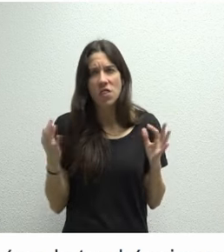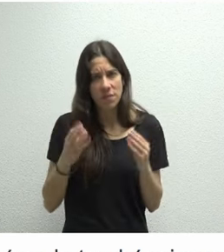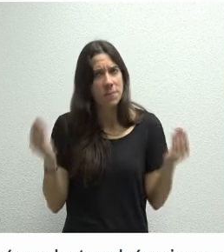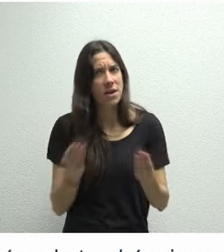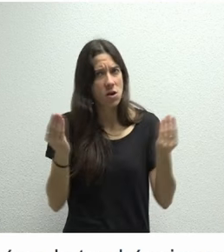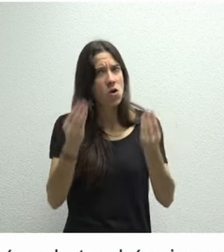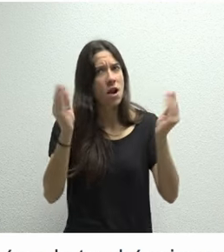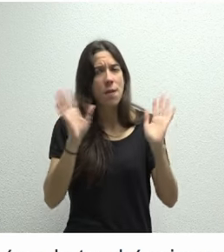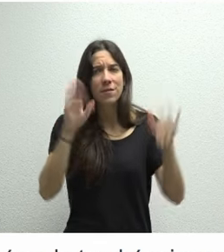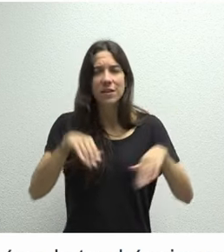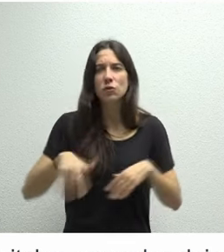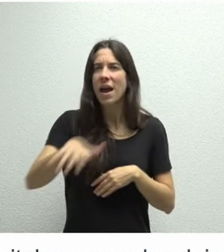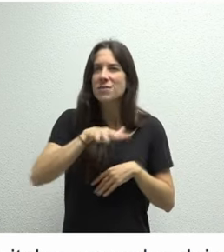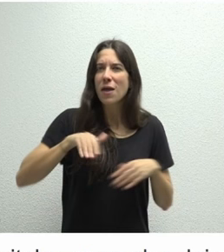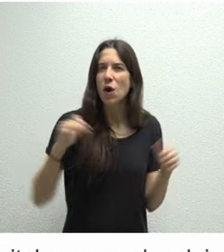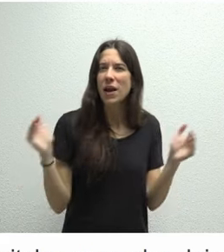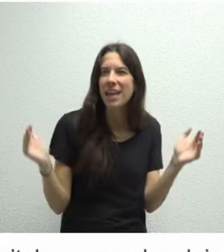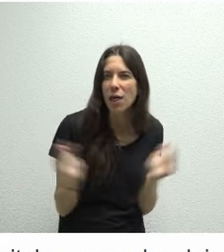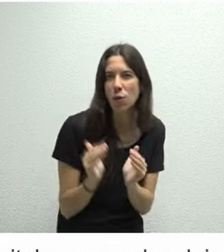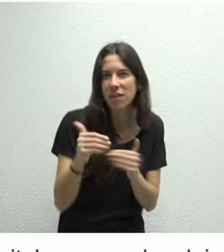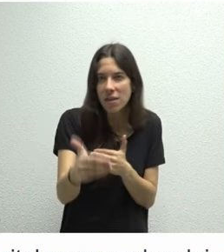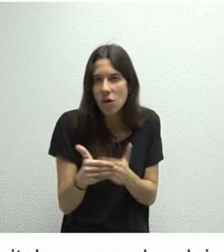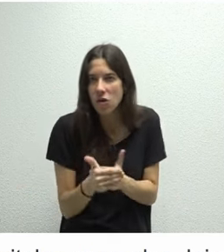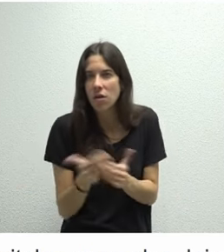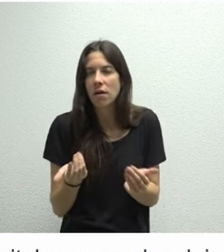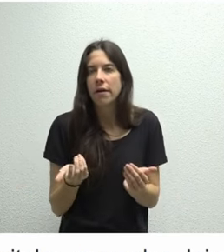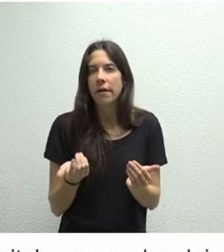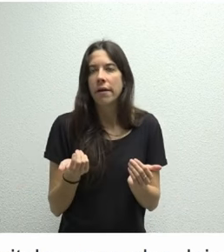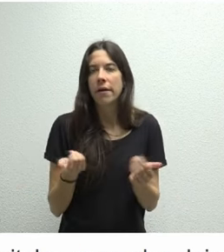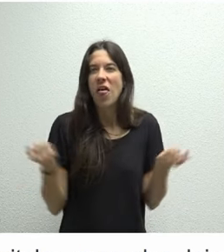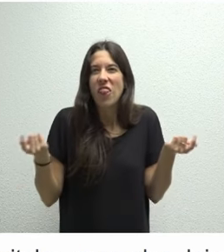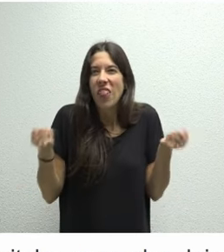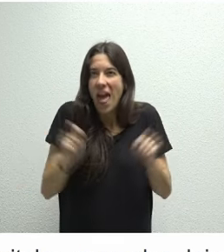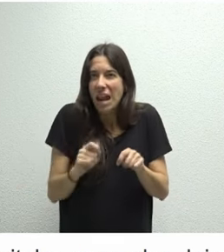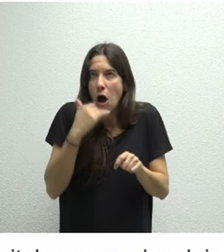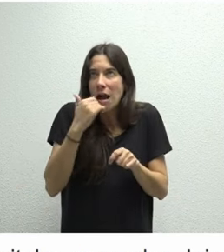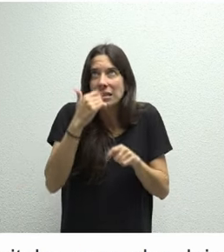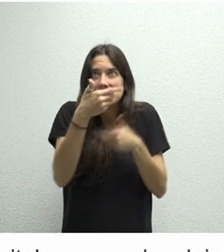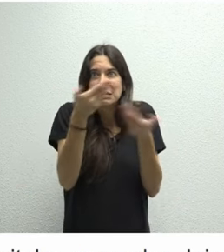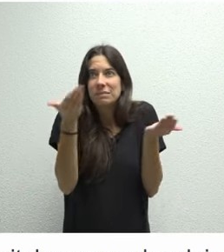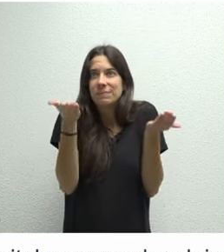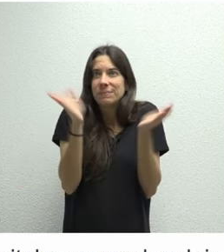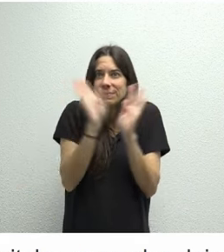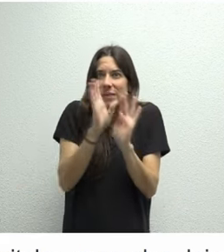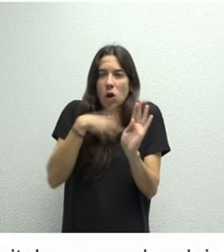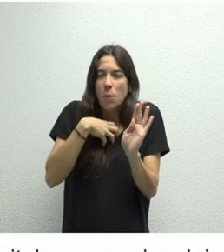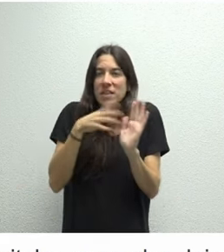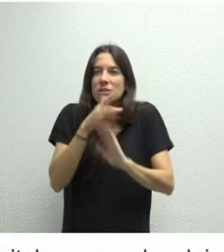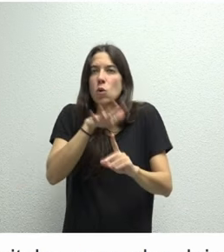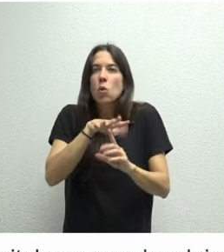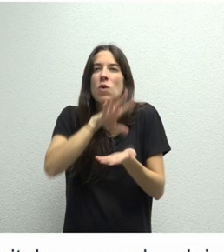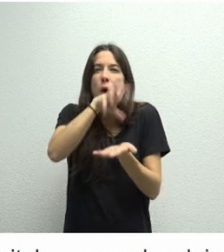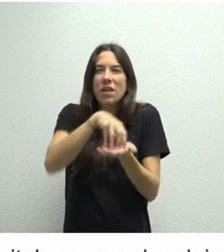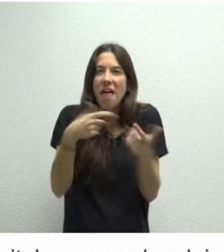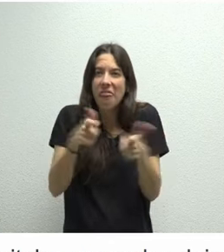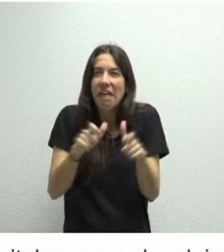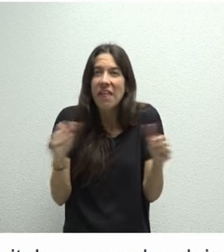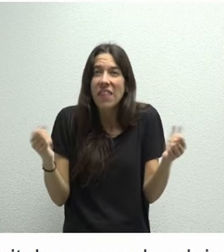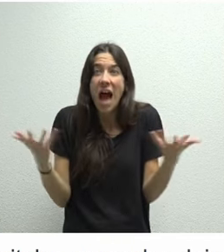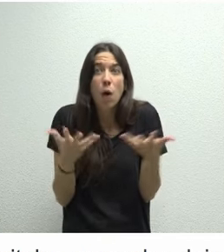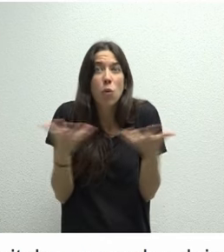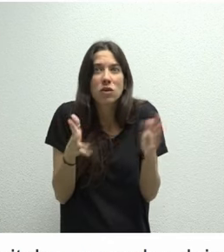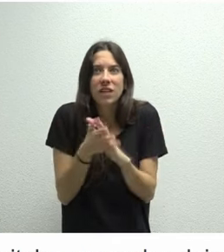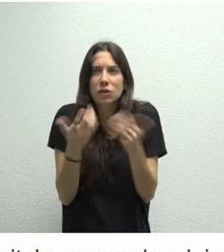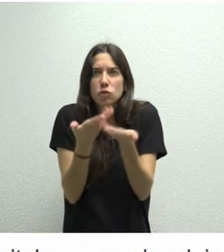son de espacios reducidos eh cerrados prácticamente si son unidades de agudo y eso es una cuestión que nosotros